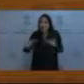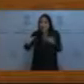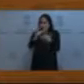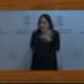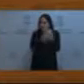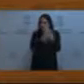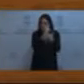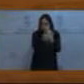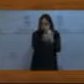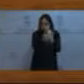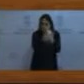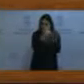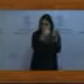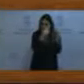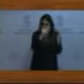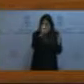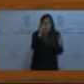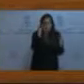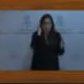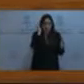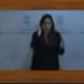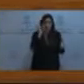españoles al final, y